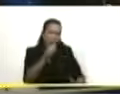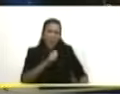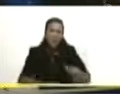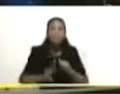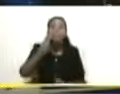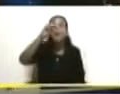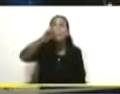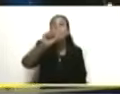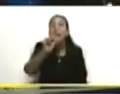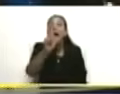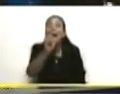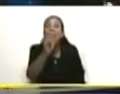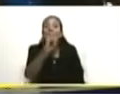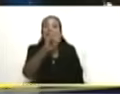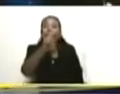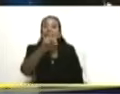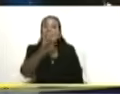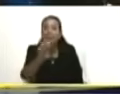qué es un matinés?